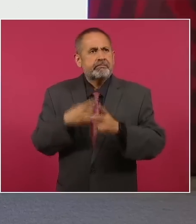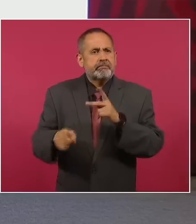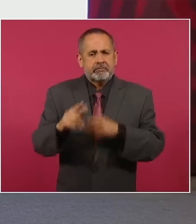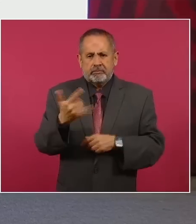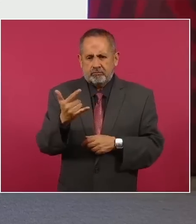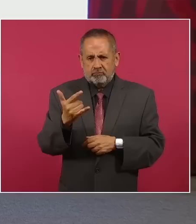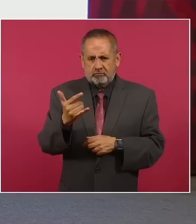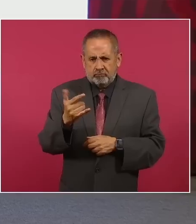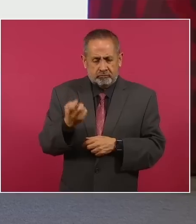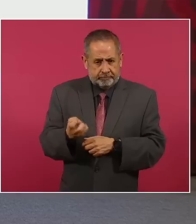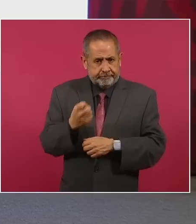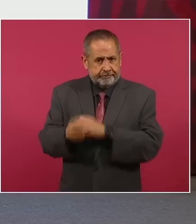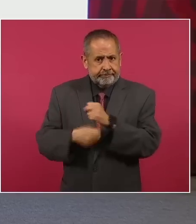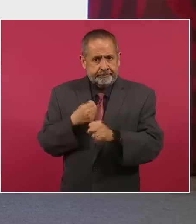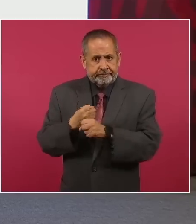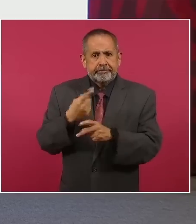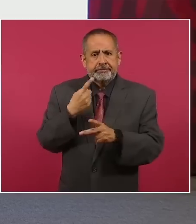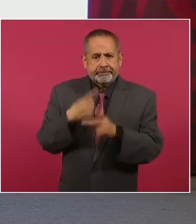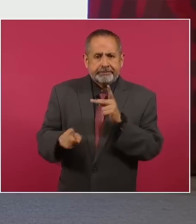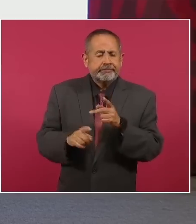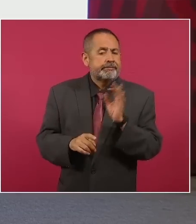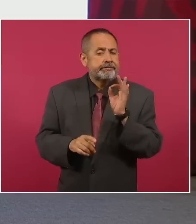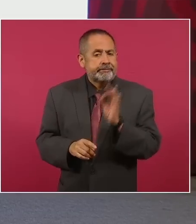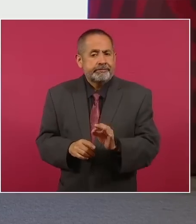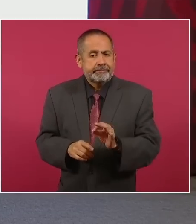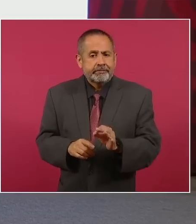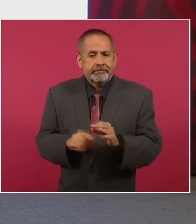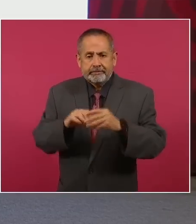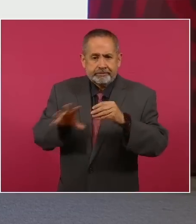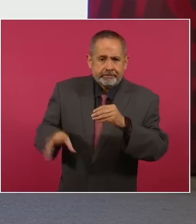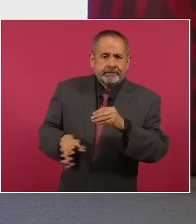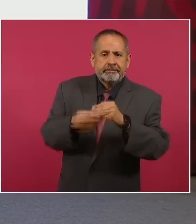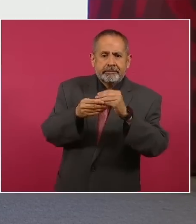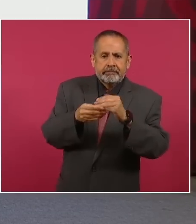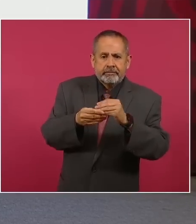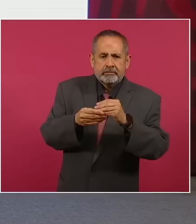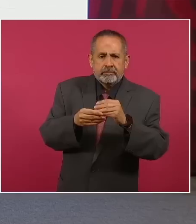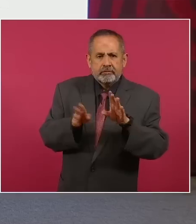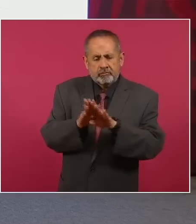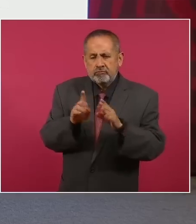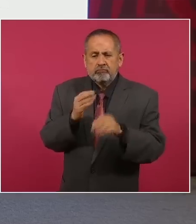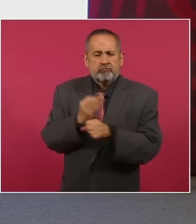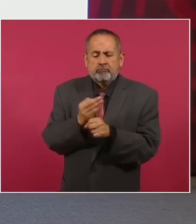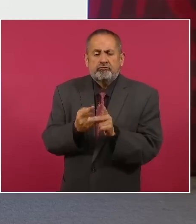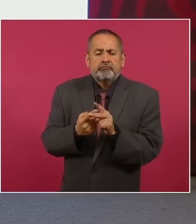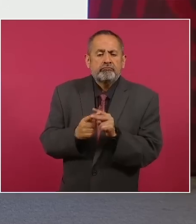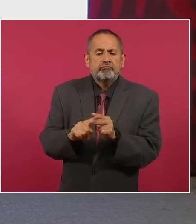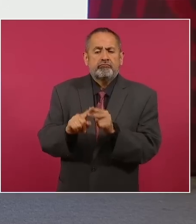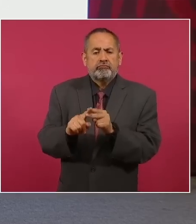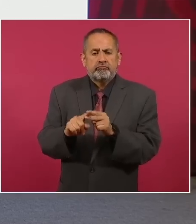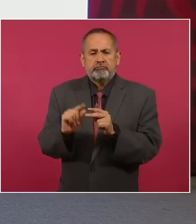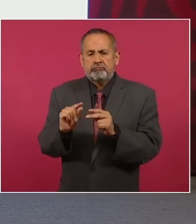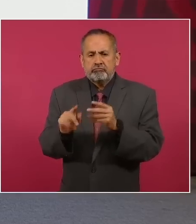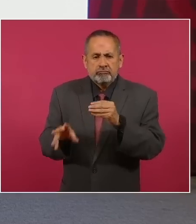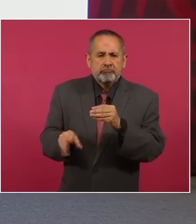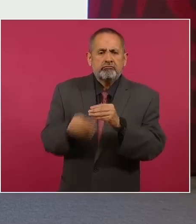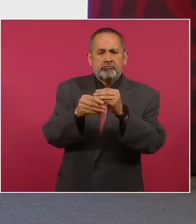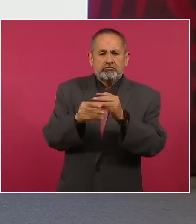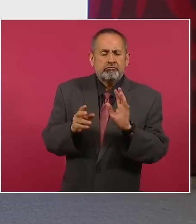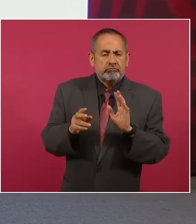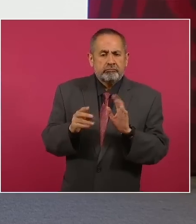julio de este año y va a aportar, como es nada más la mitad o un poquito menos del